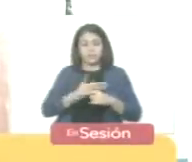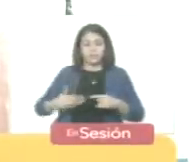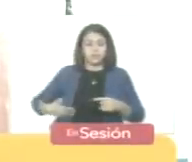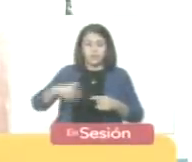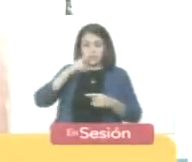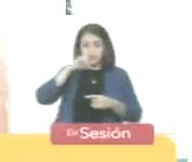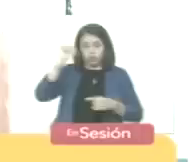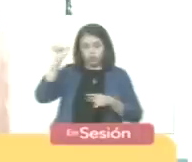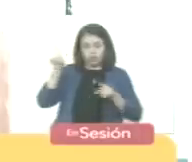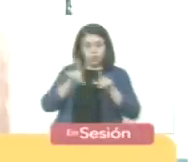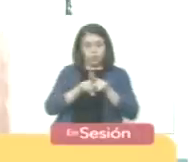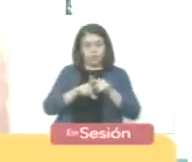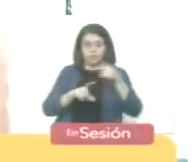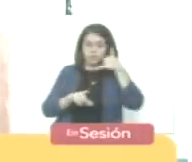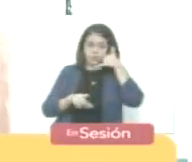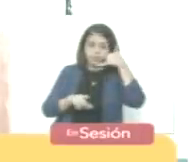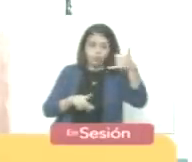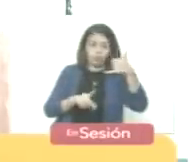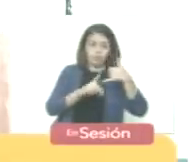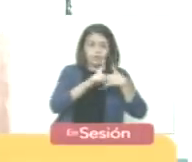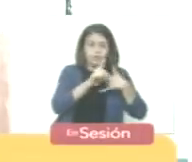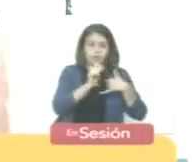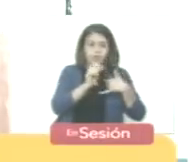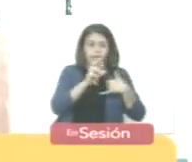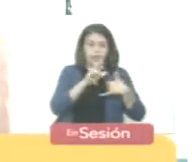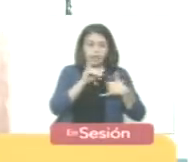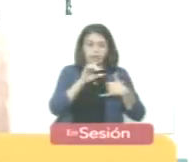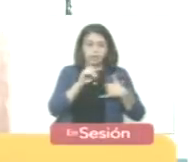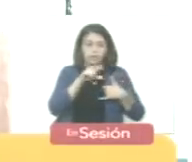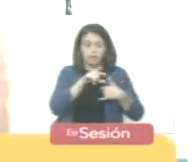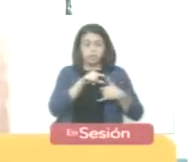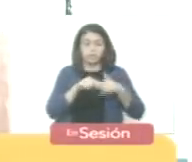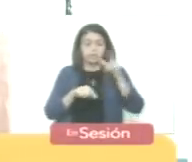Maduro, llamó a Darío Vivas y le dijo estas palabras: